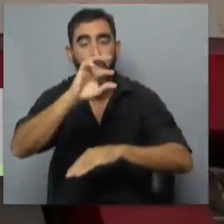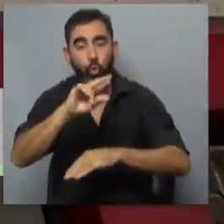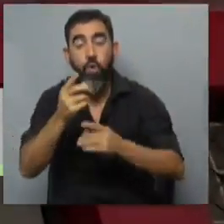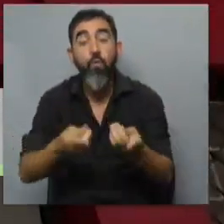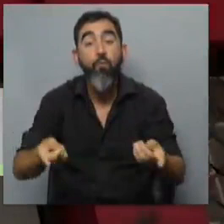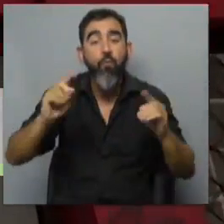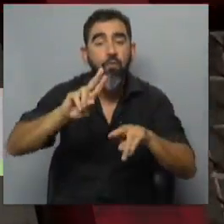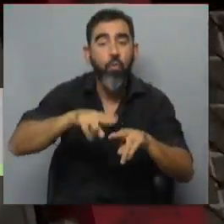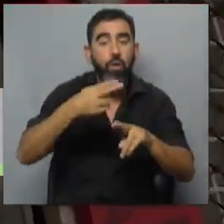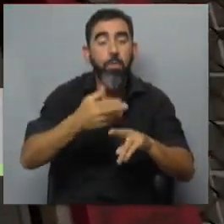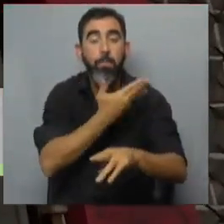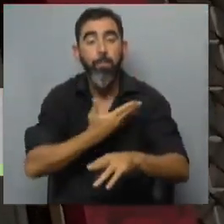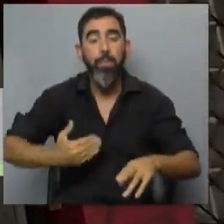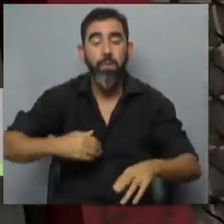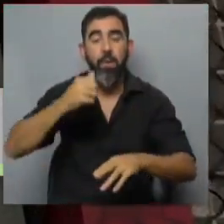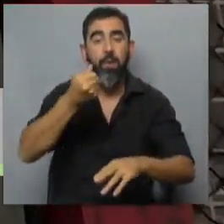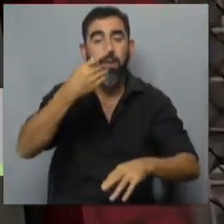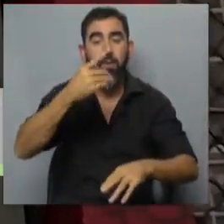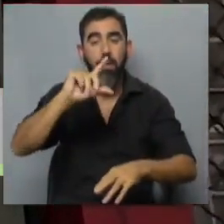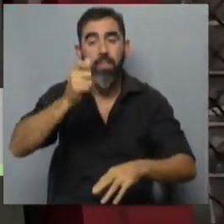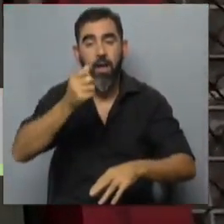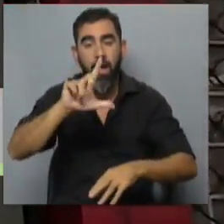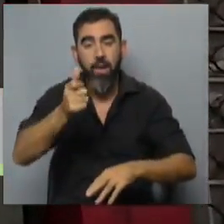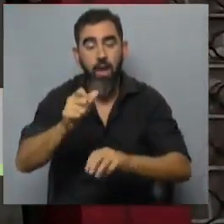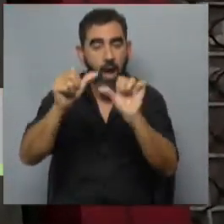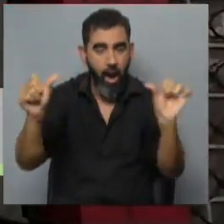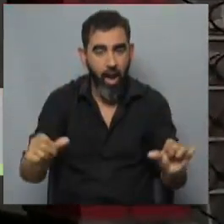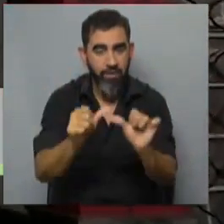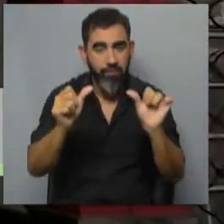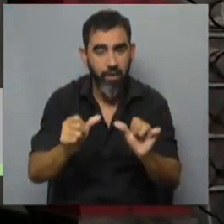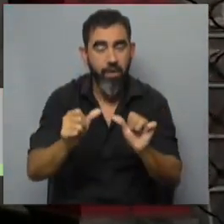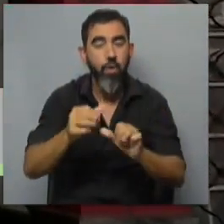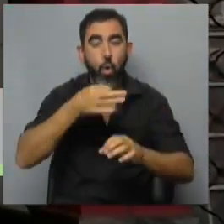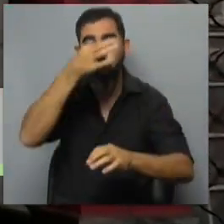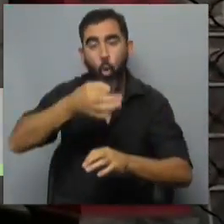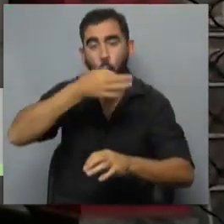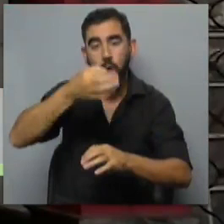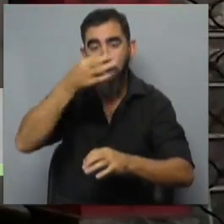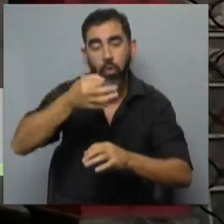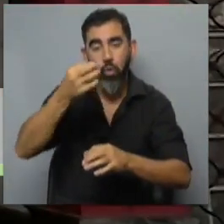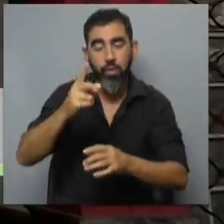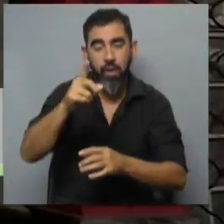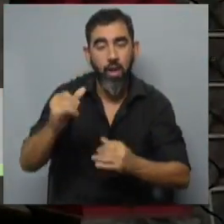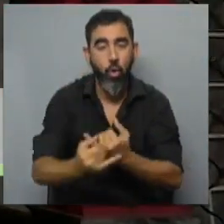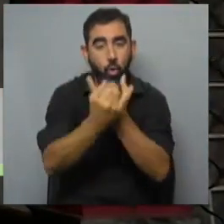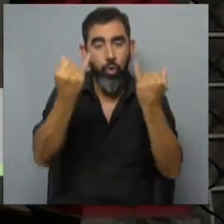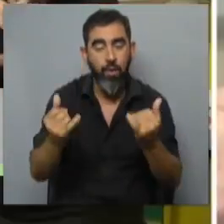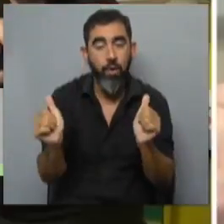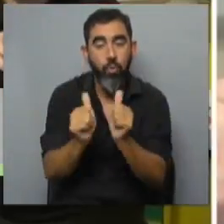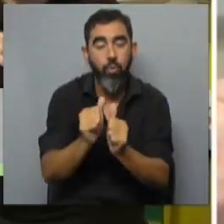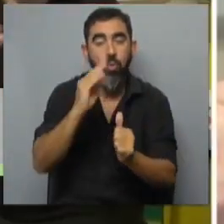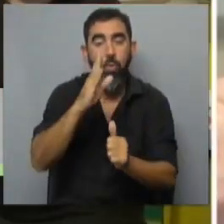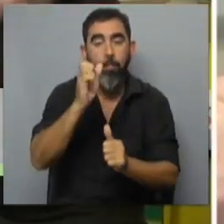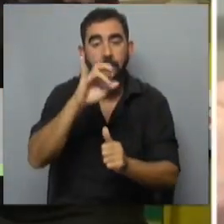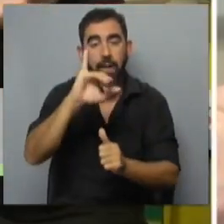regreso de su presidente marcelo abdala a la actividad va a ser el orador central de la jornada junto a él vía pereira